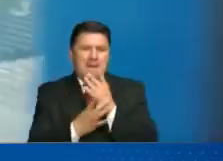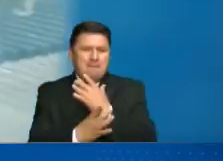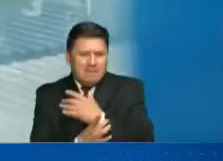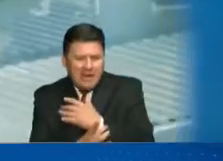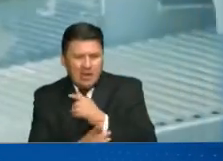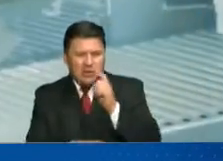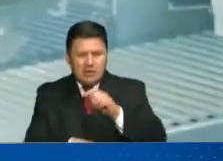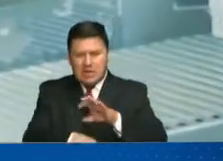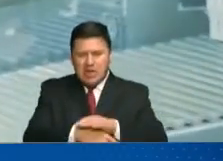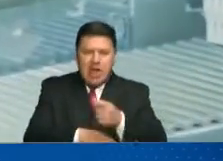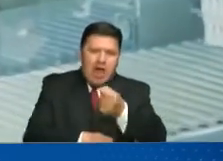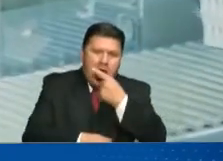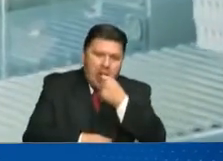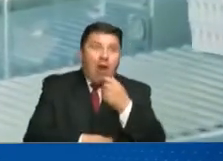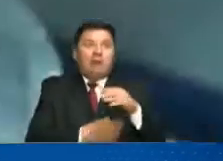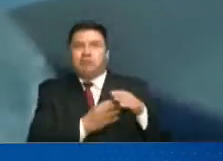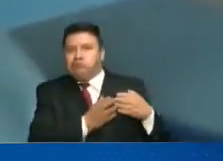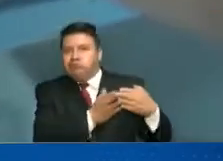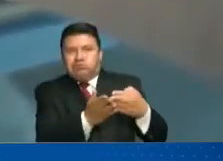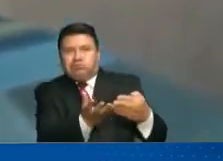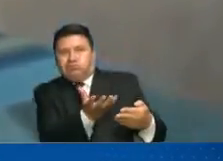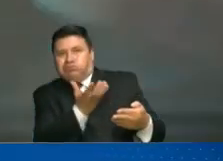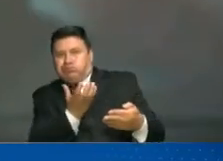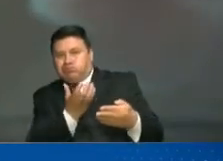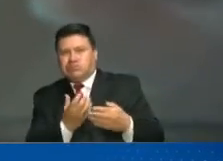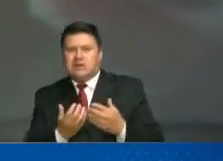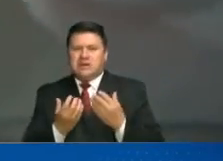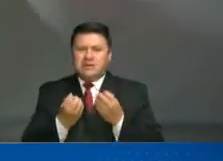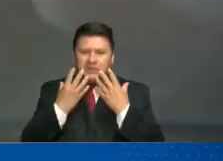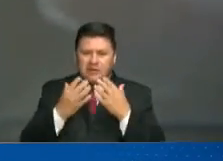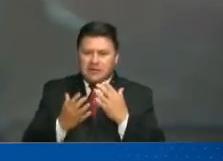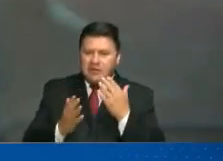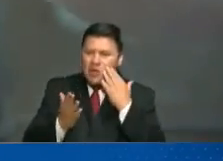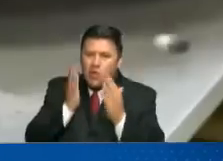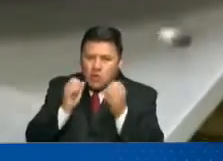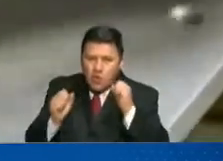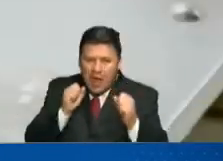tarea de autocuidado, mientras se reabre gradualmente el ámbito productivo en el país.